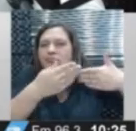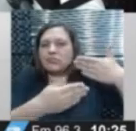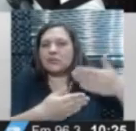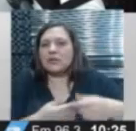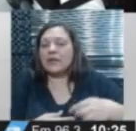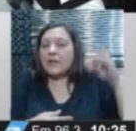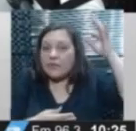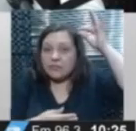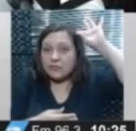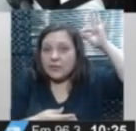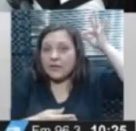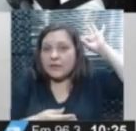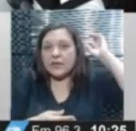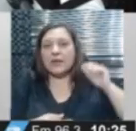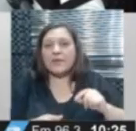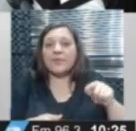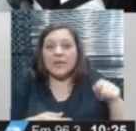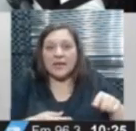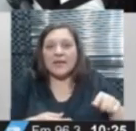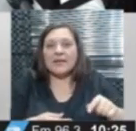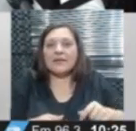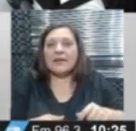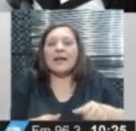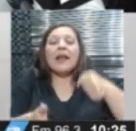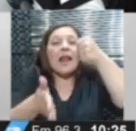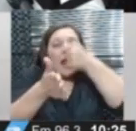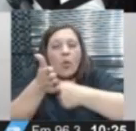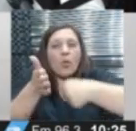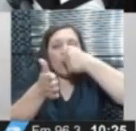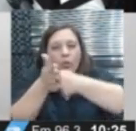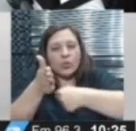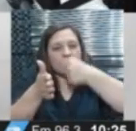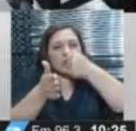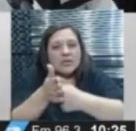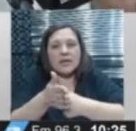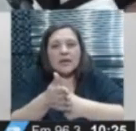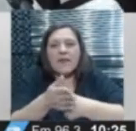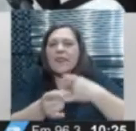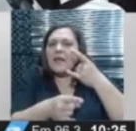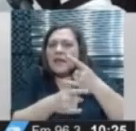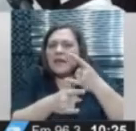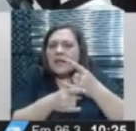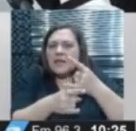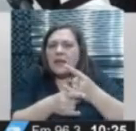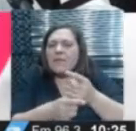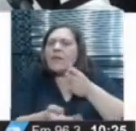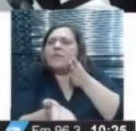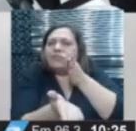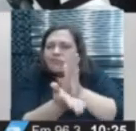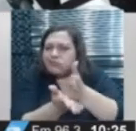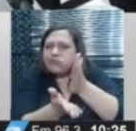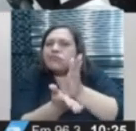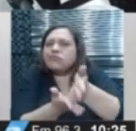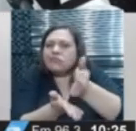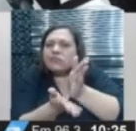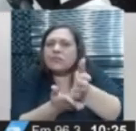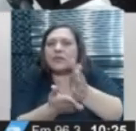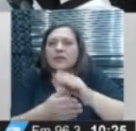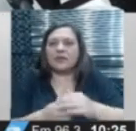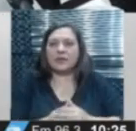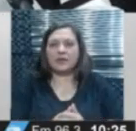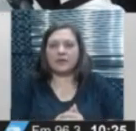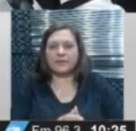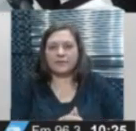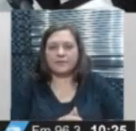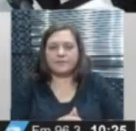forma de de continuar en esto Al igual o sea Igualmente Nosotros con la política de acá no tenemos